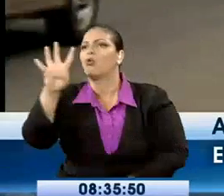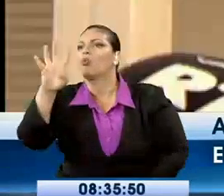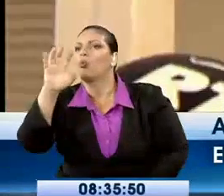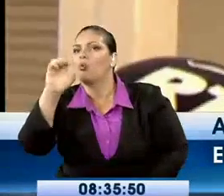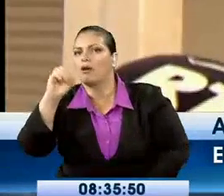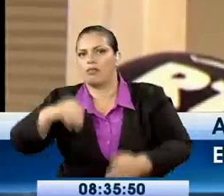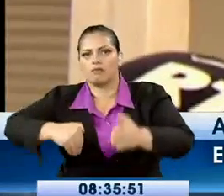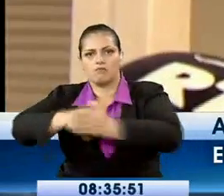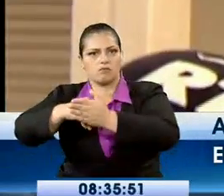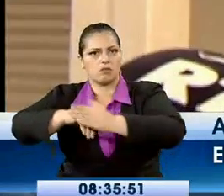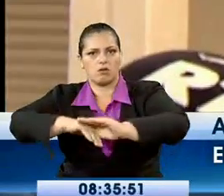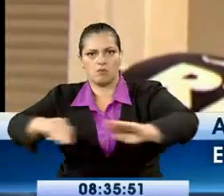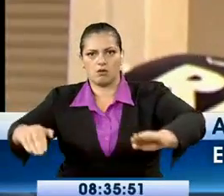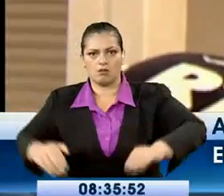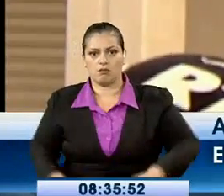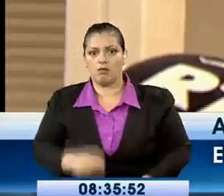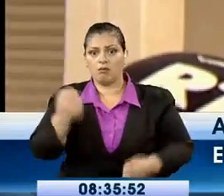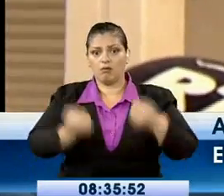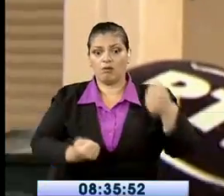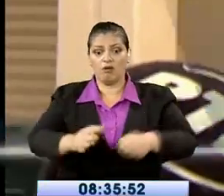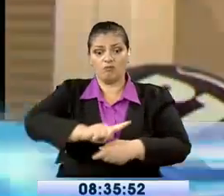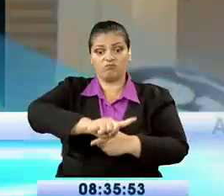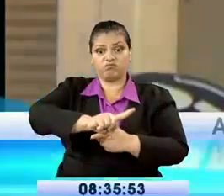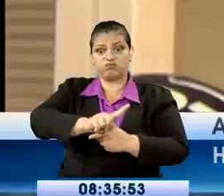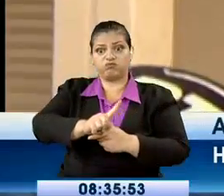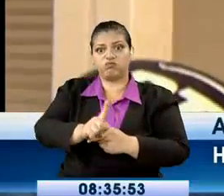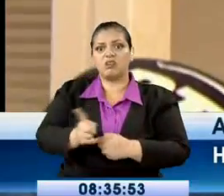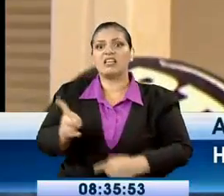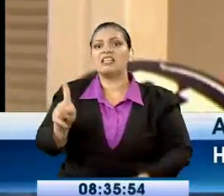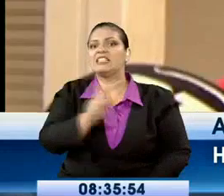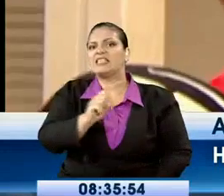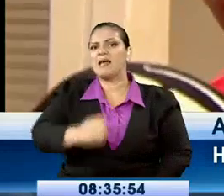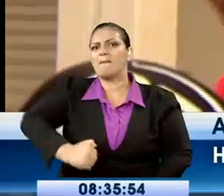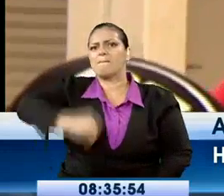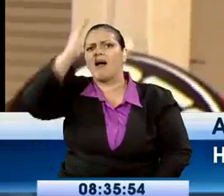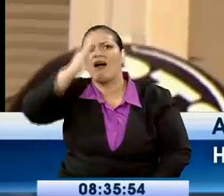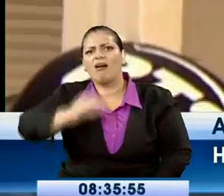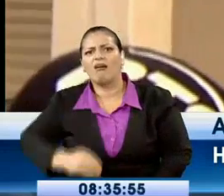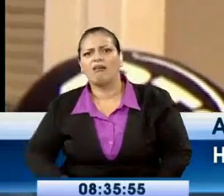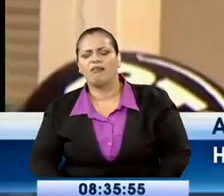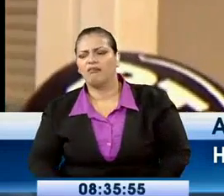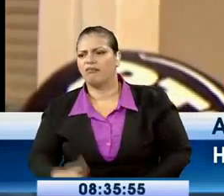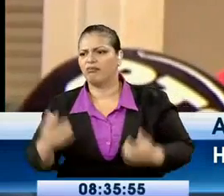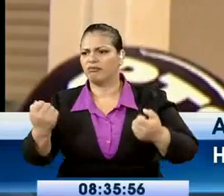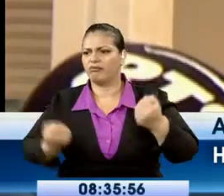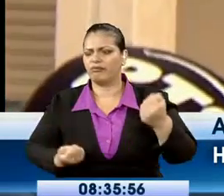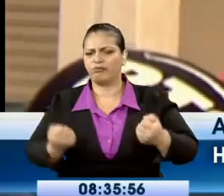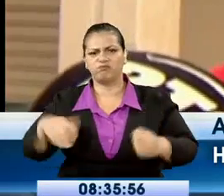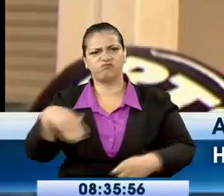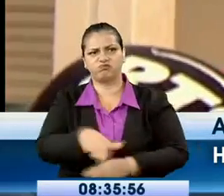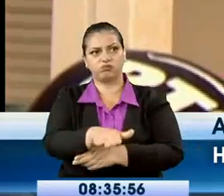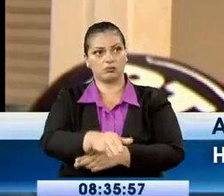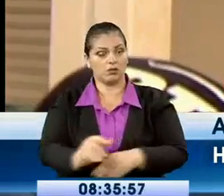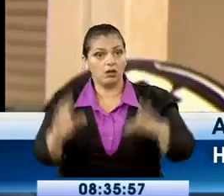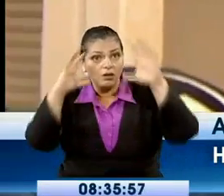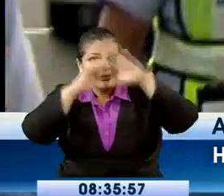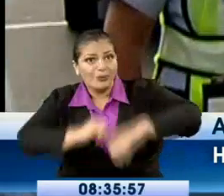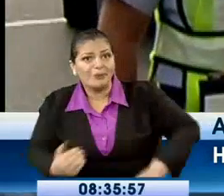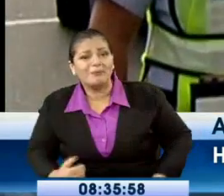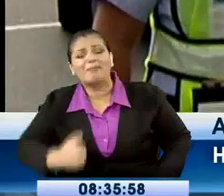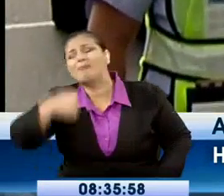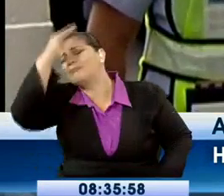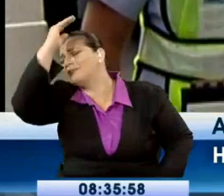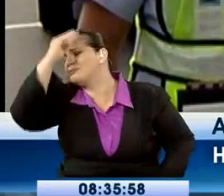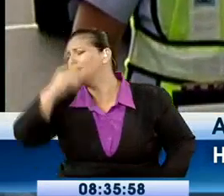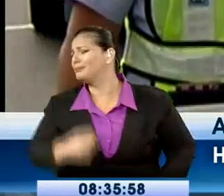no respetan las señales de tránsito, los límites de velocidad. De noche es peor aquí. Las motos parecen, esto parece una carretera, avenida parece. Cuando